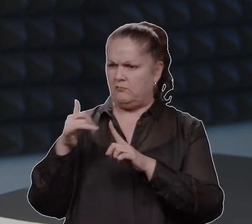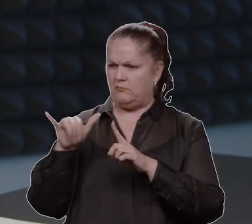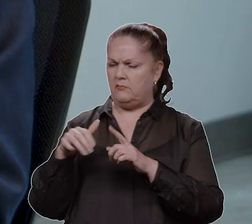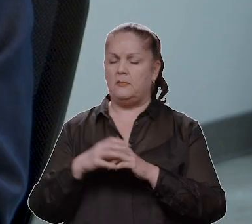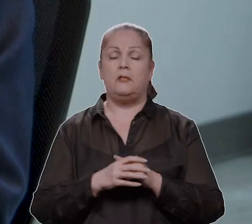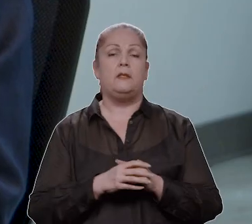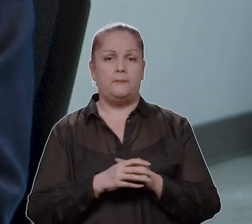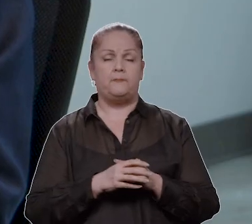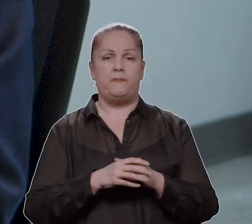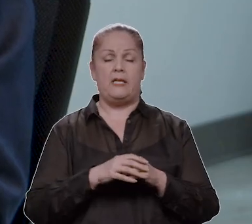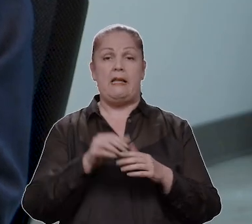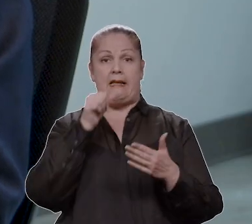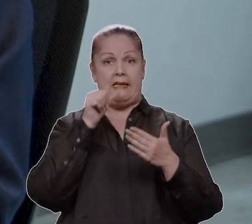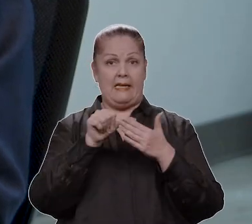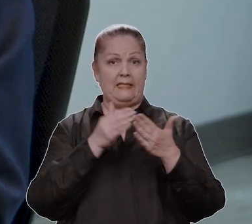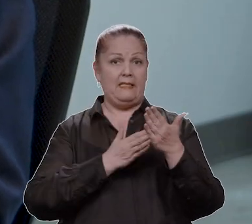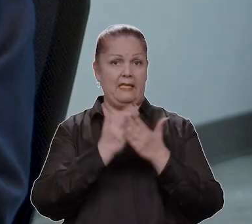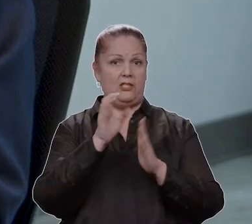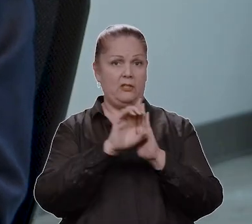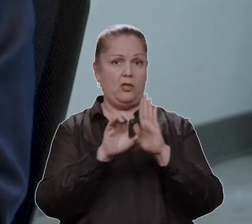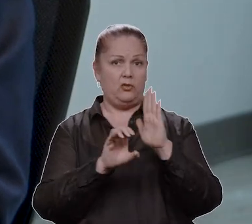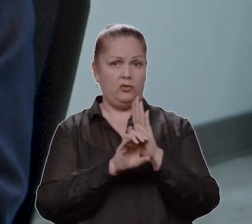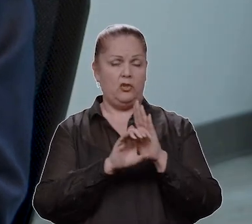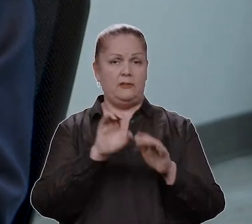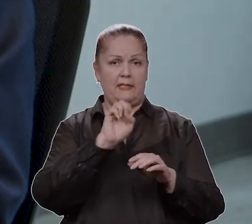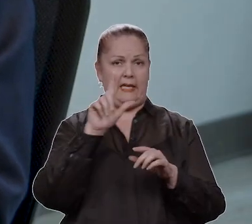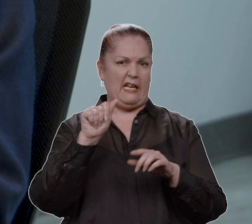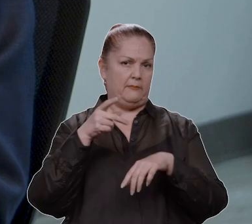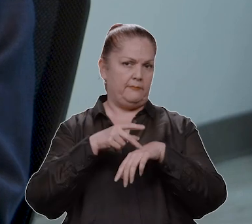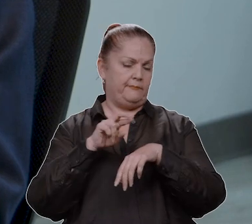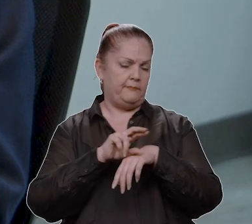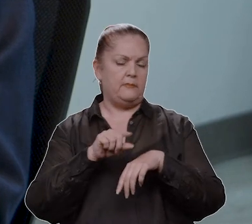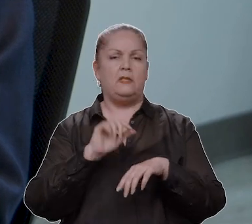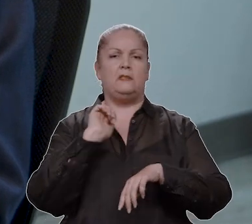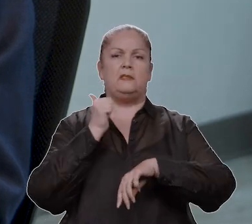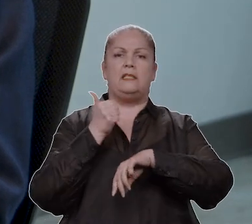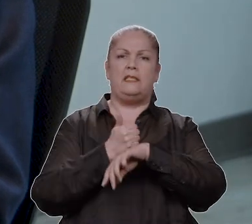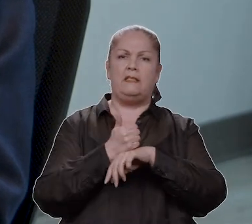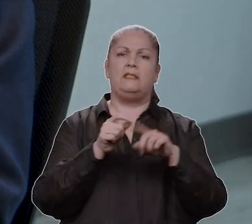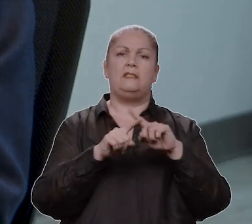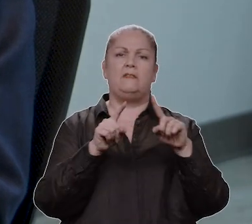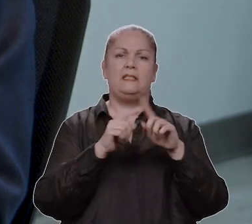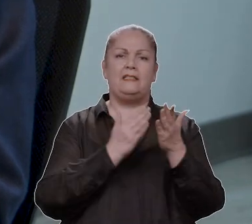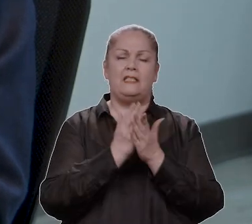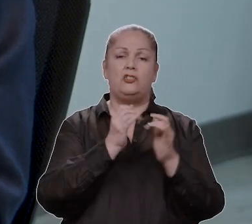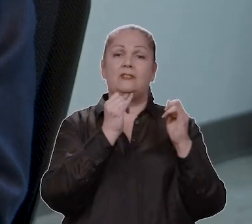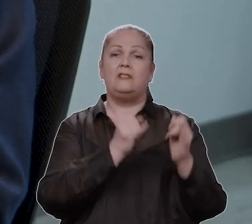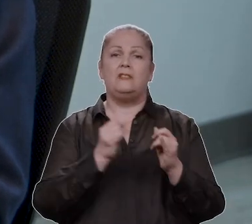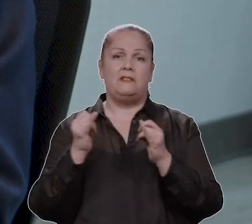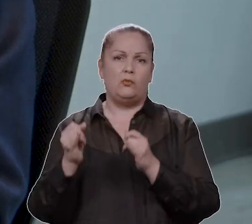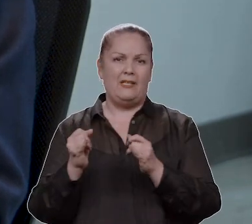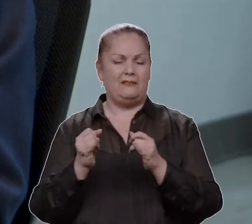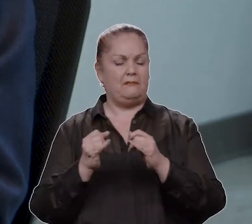ese artículo? En la Carta de Derechos de la Constitución del Estado Libre Asociado se establece una serie de derechos individuales